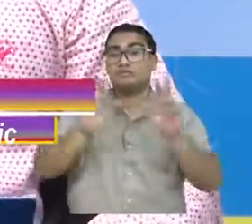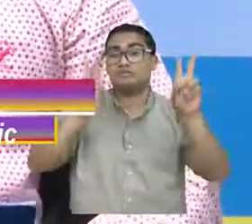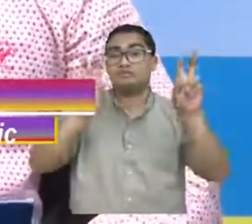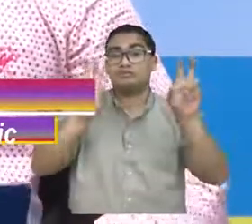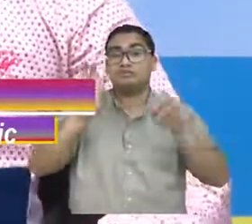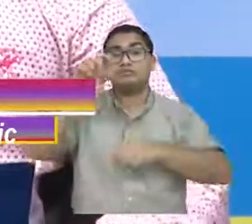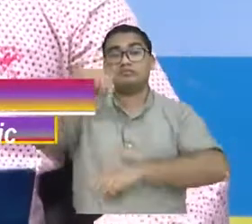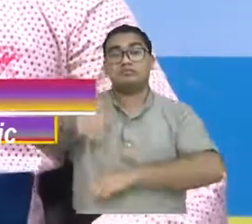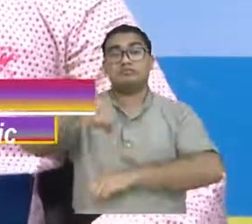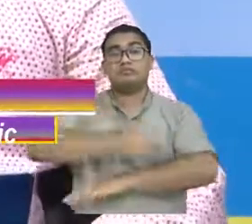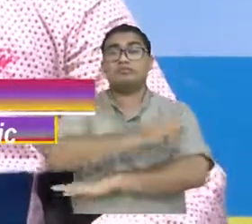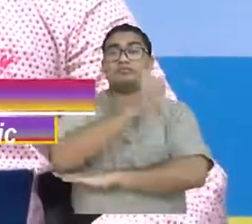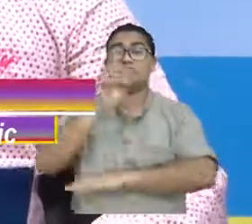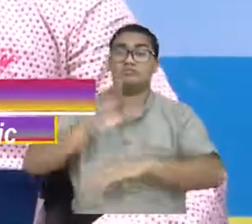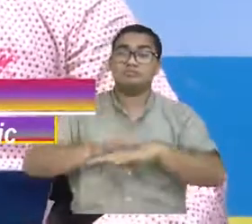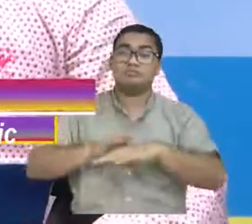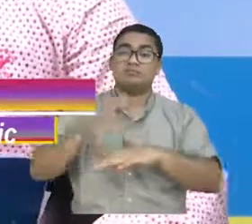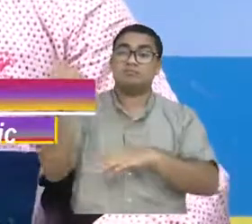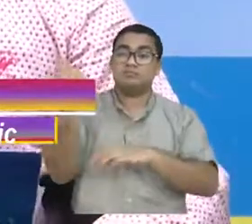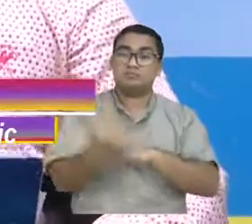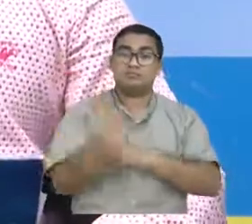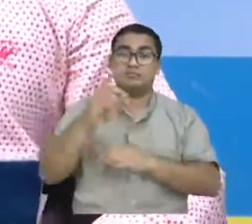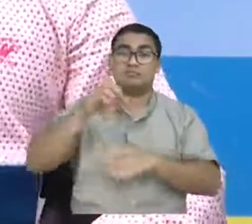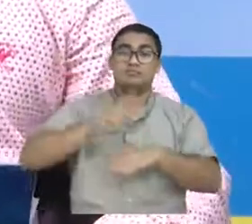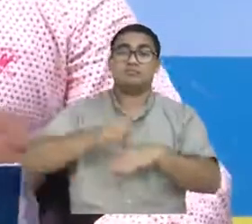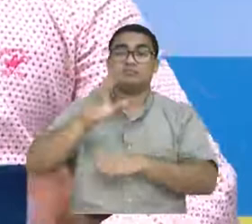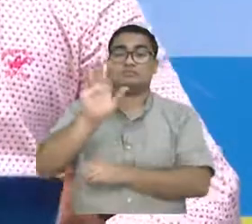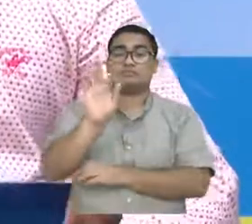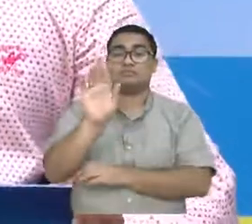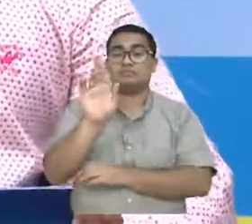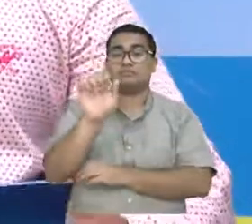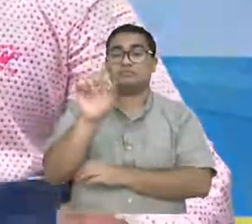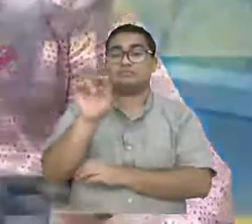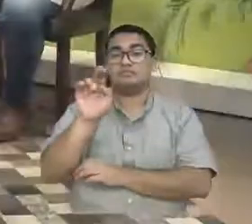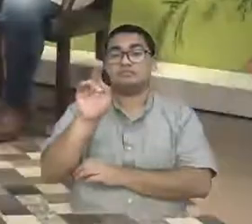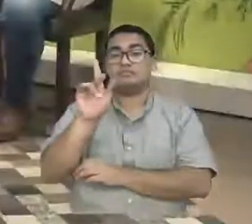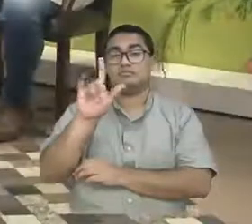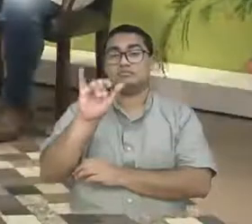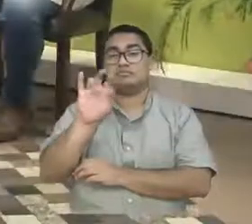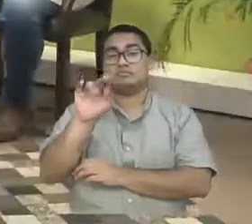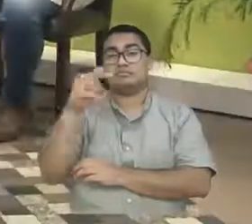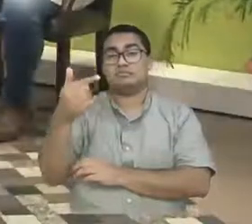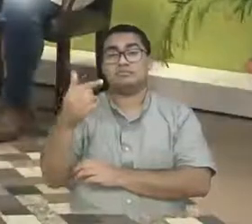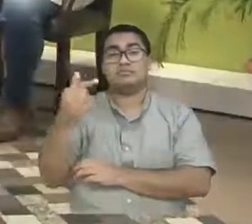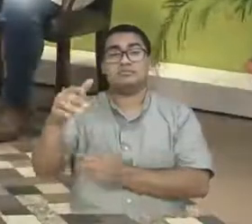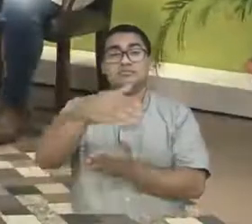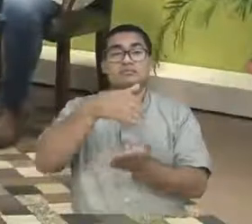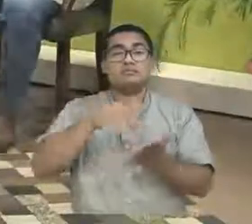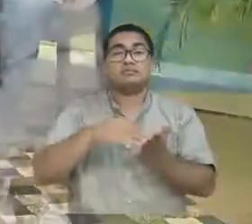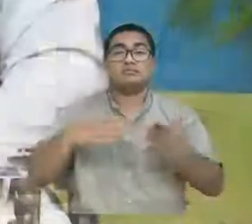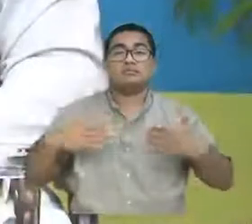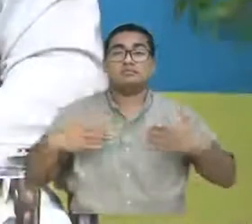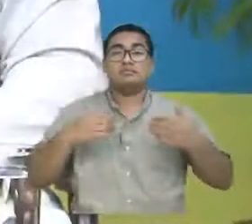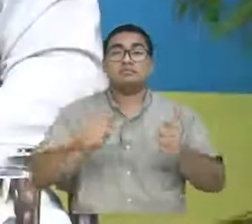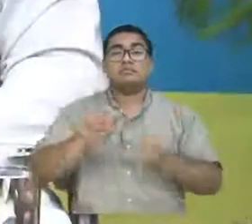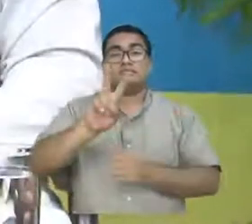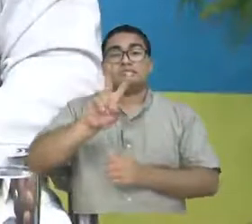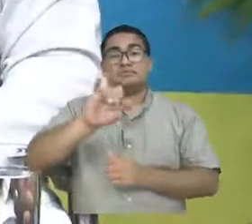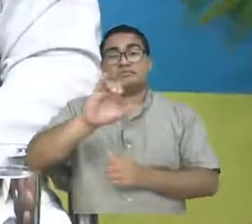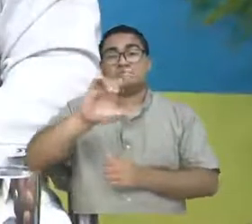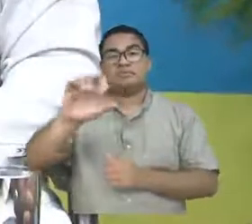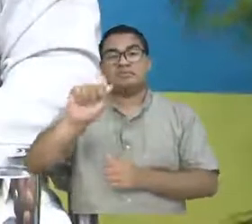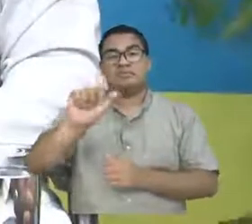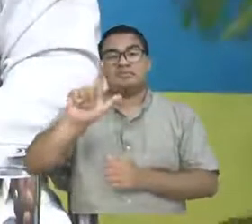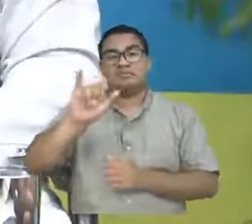hemos invitado al doctor Franklin Machado, quien es médico general del Centro de Salud Villa Libertad, ubicado en el distrito